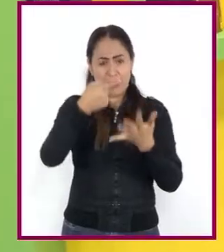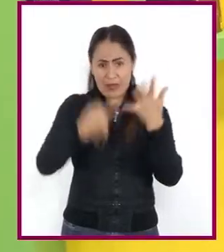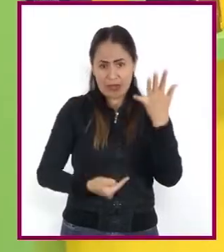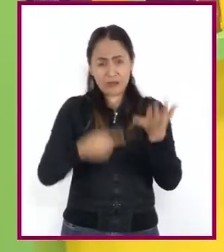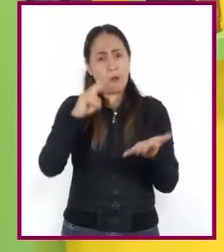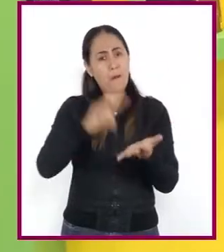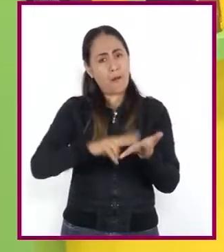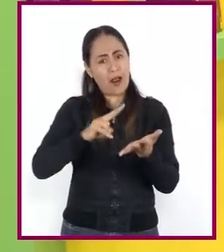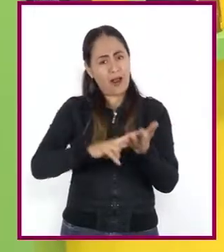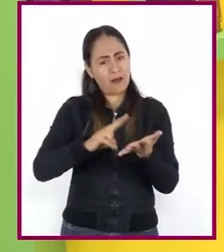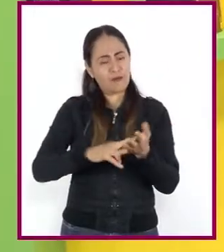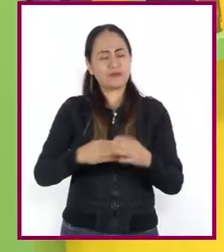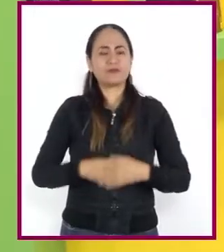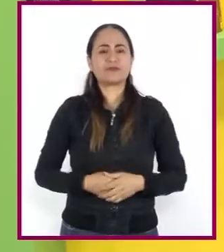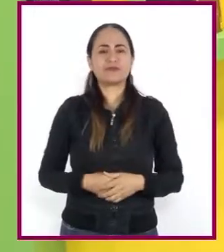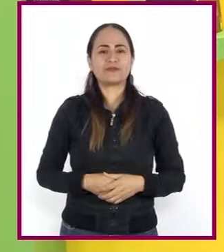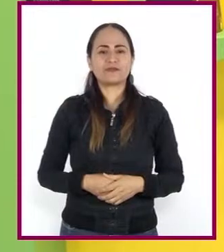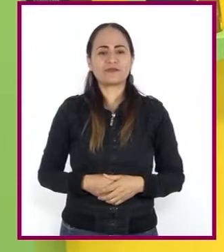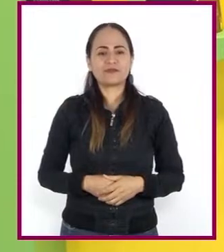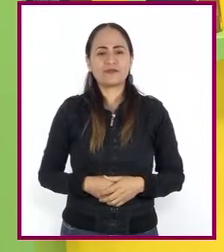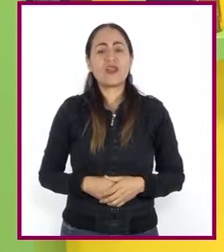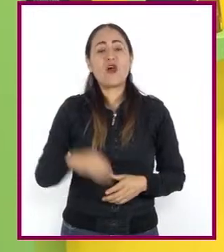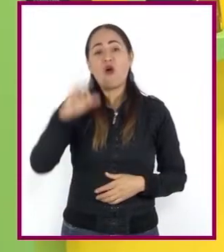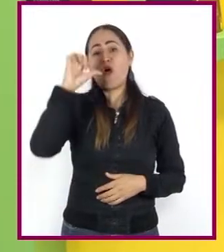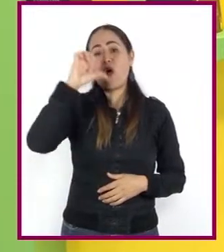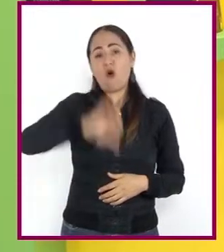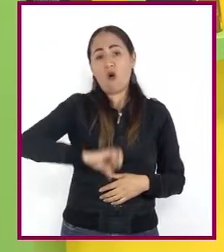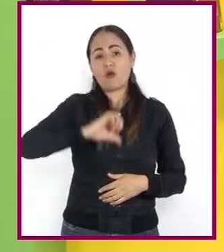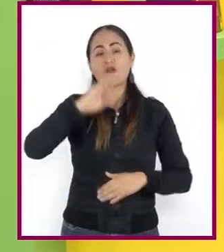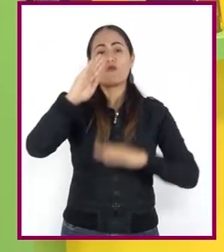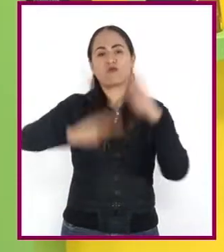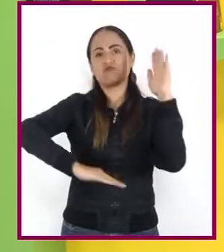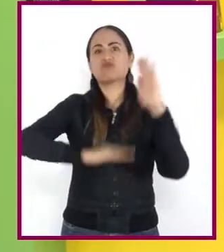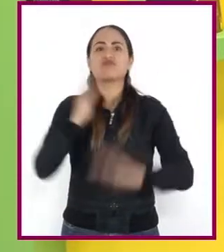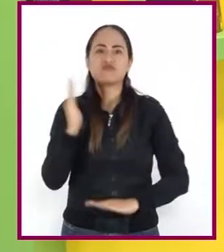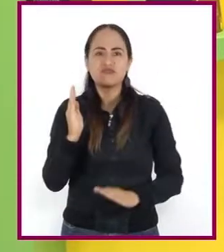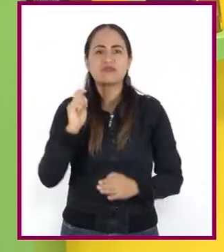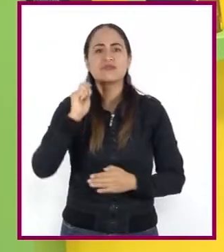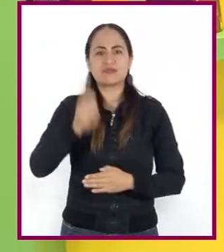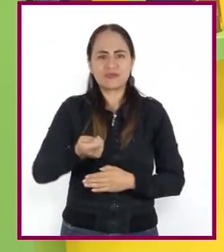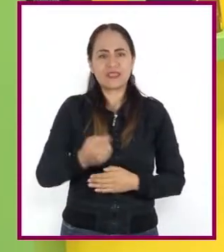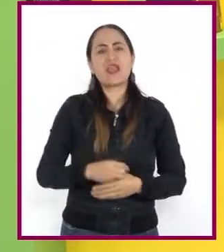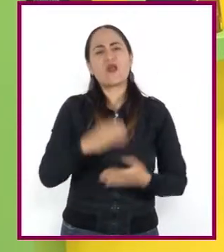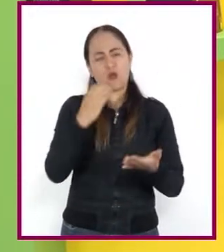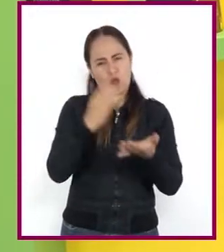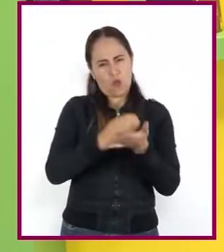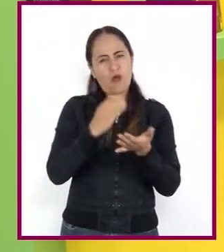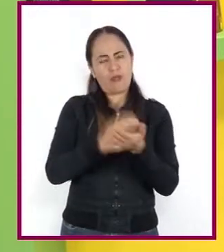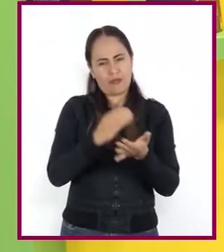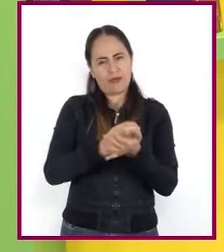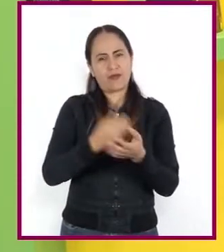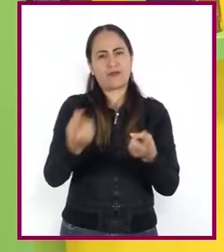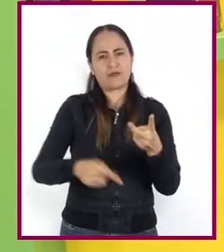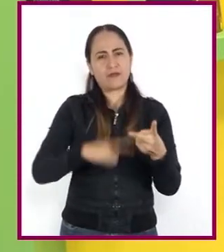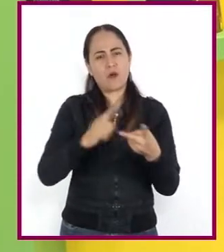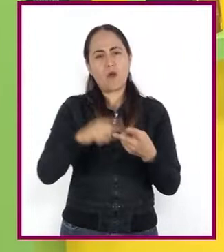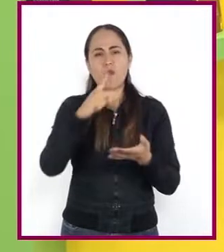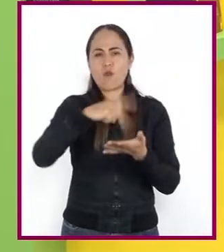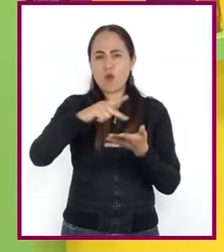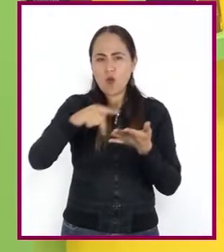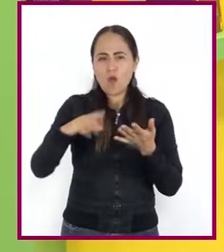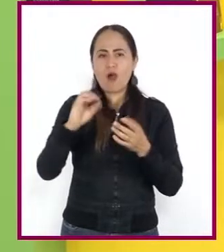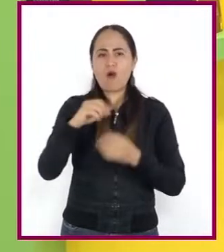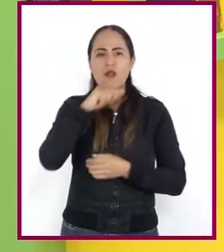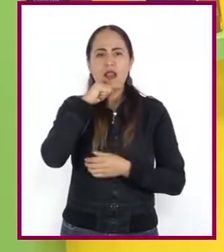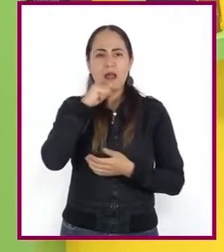Para superar con éxito la aventura del día de hoy, les recordamos tener a su alcance su cuaderno de trabajo y bolígrafo o lápiz